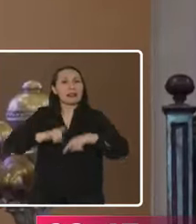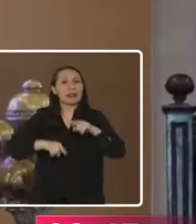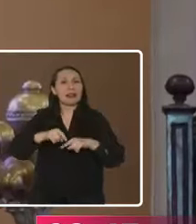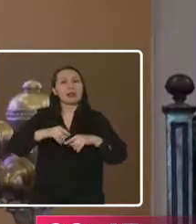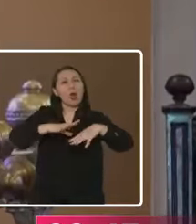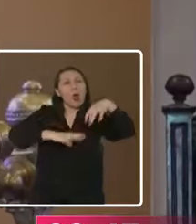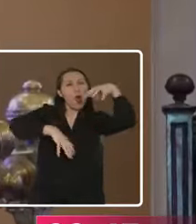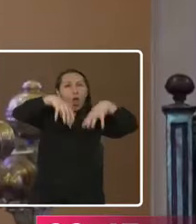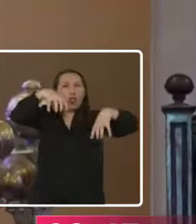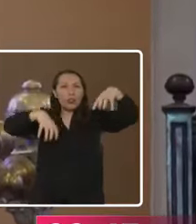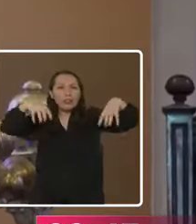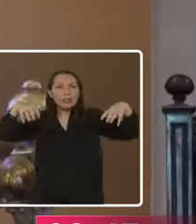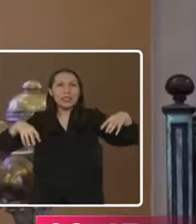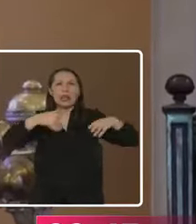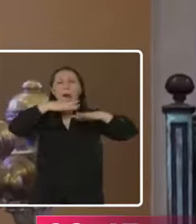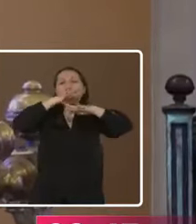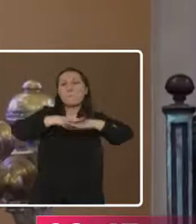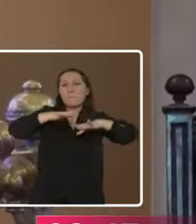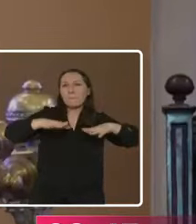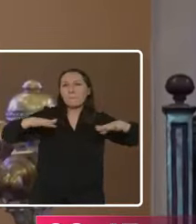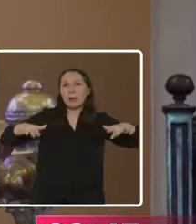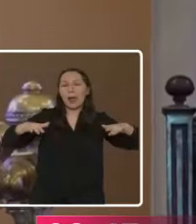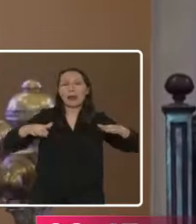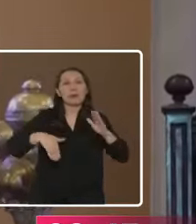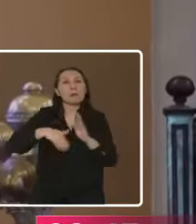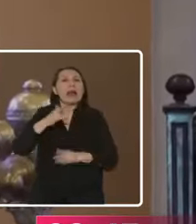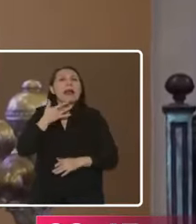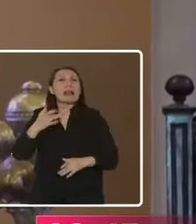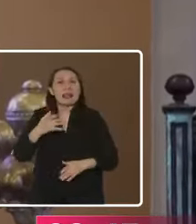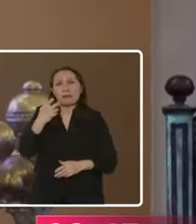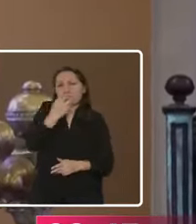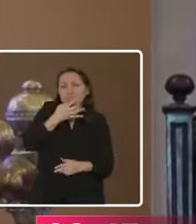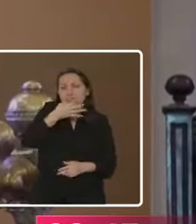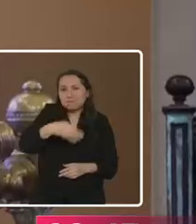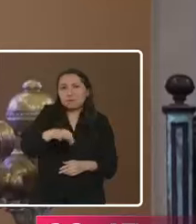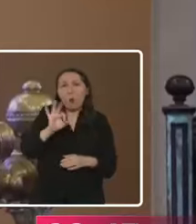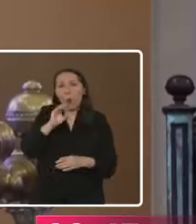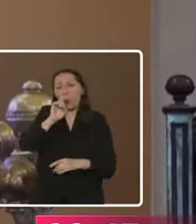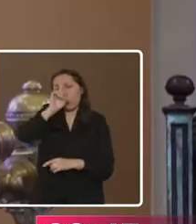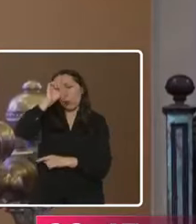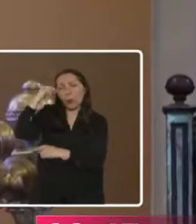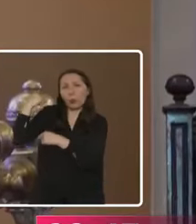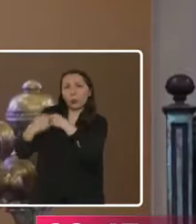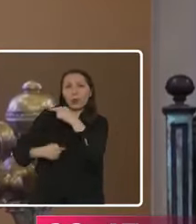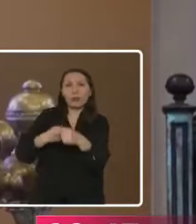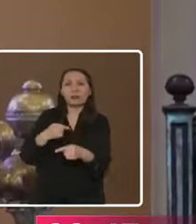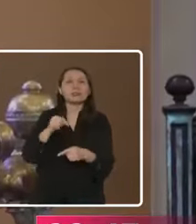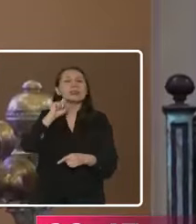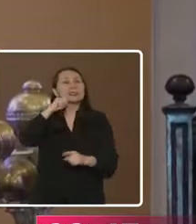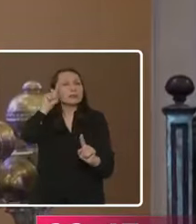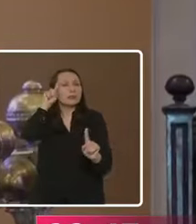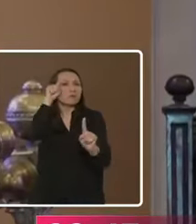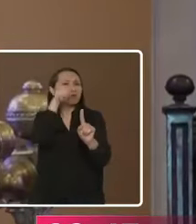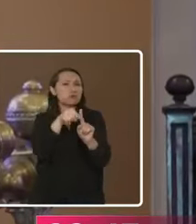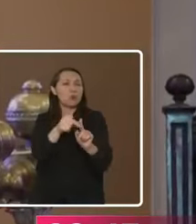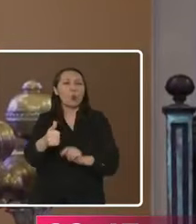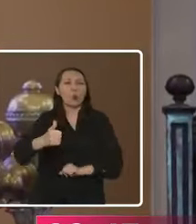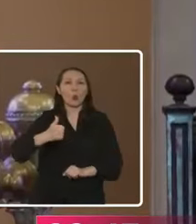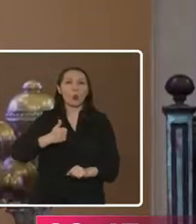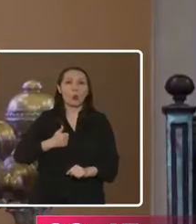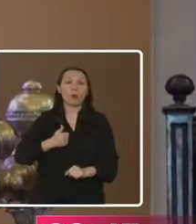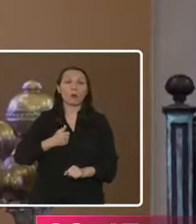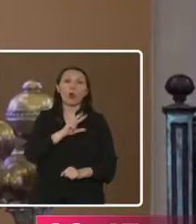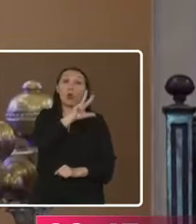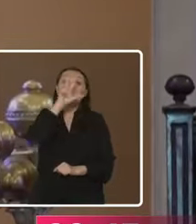sus cordilleras, sus mares, más que su lengua o sus tradiciones, es una misión que cumplir.